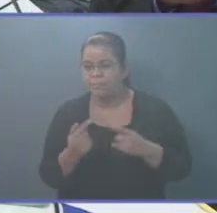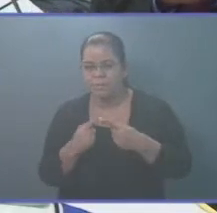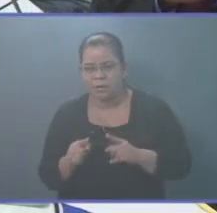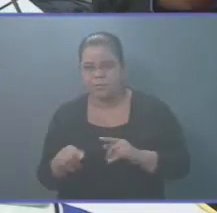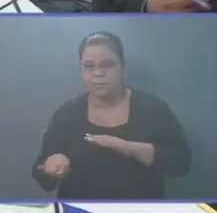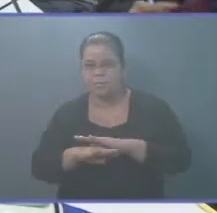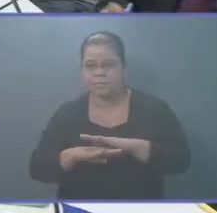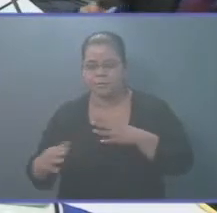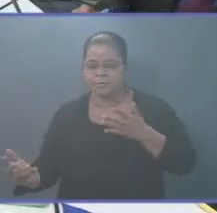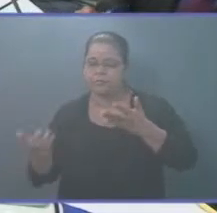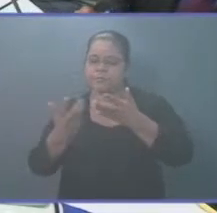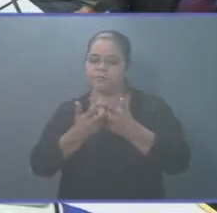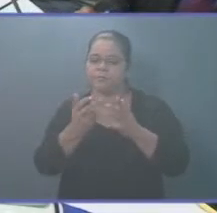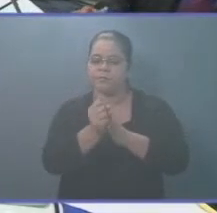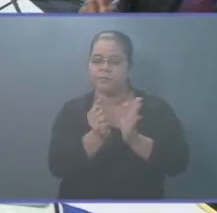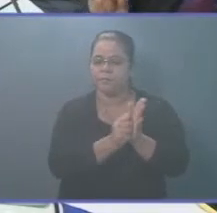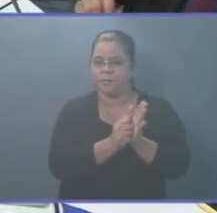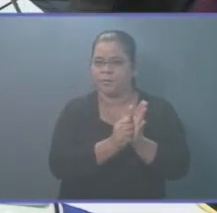este artículo,